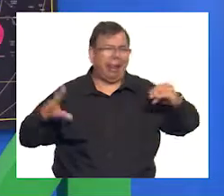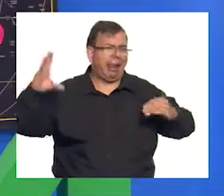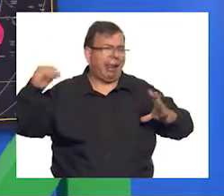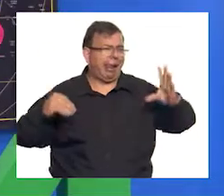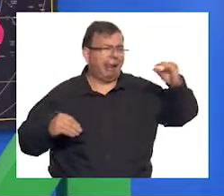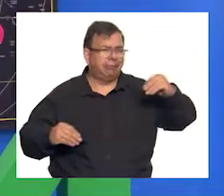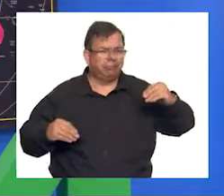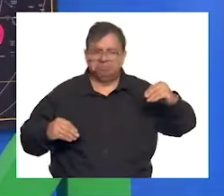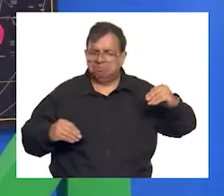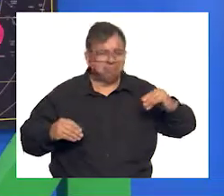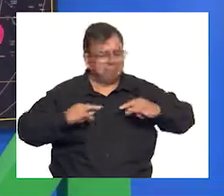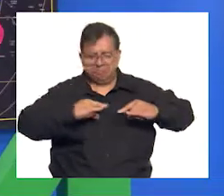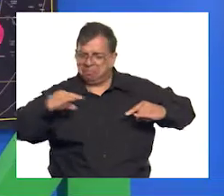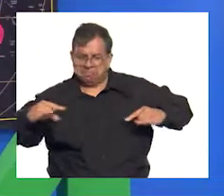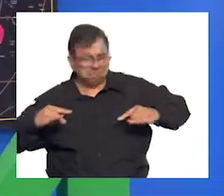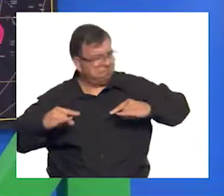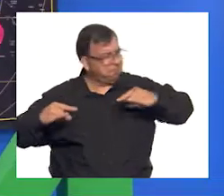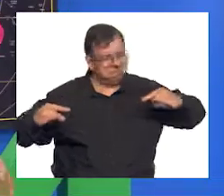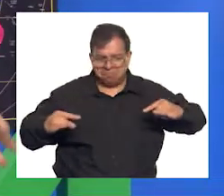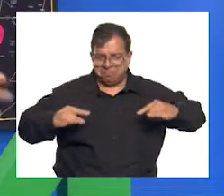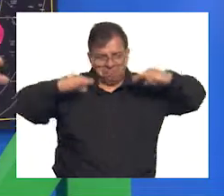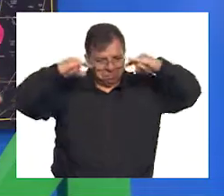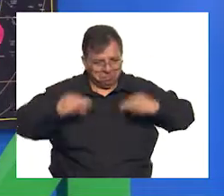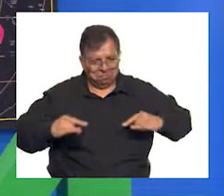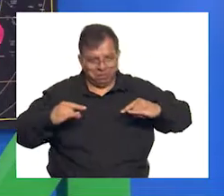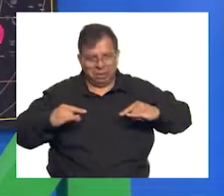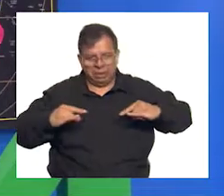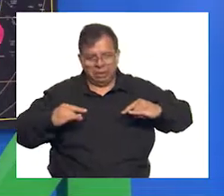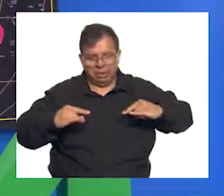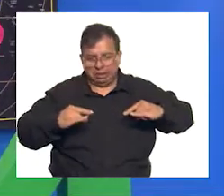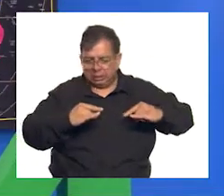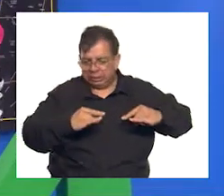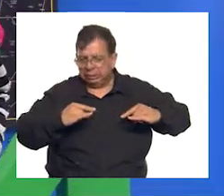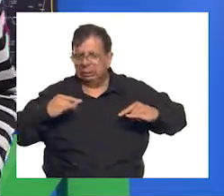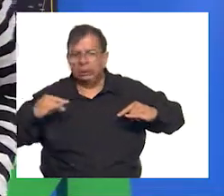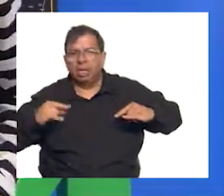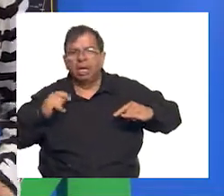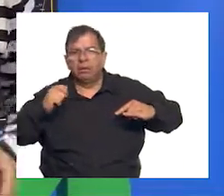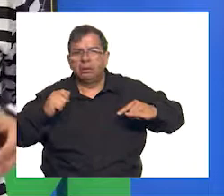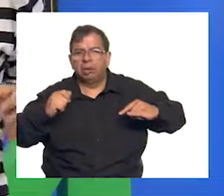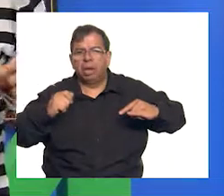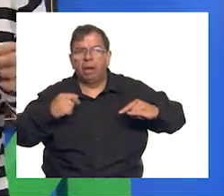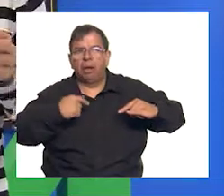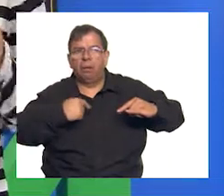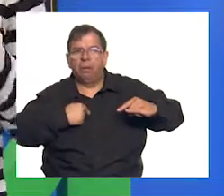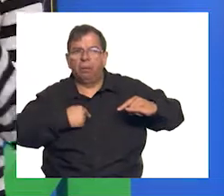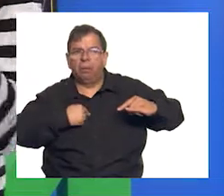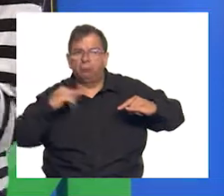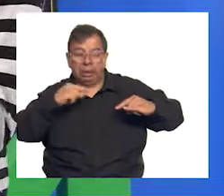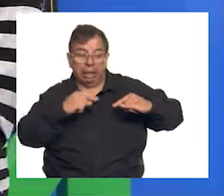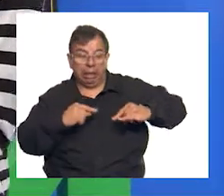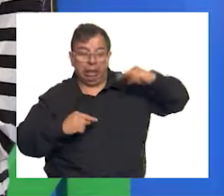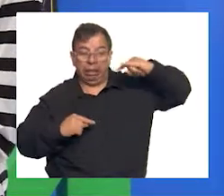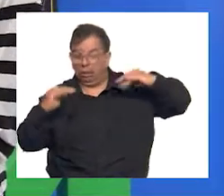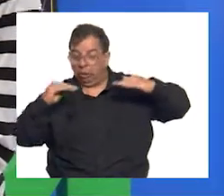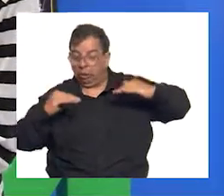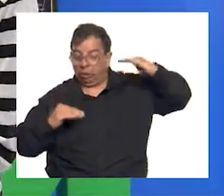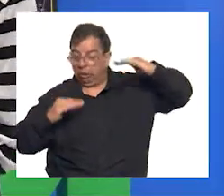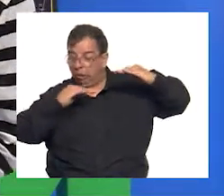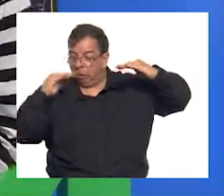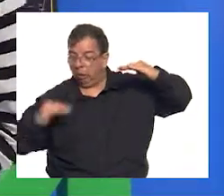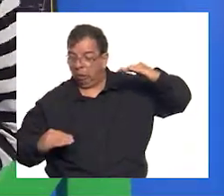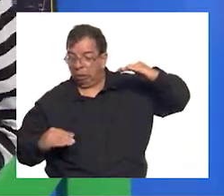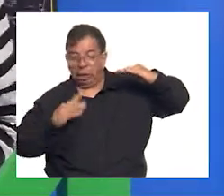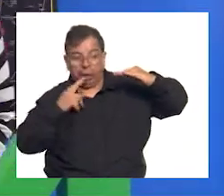decidió dar paso atrás, puesto que al hacerlo así implicaría reconocer que el otro era más